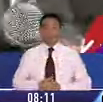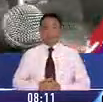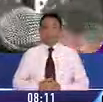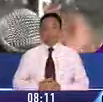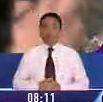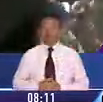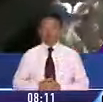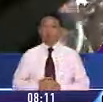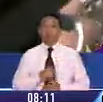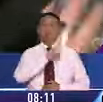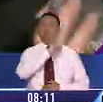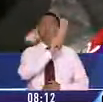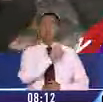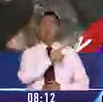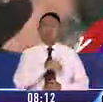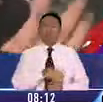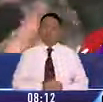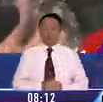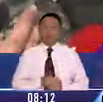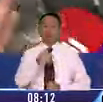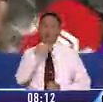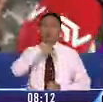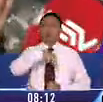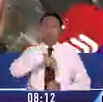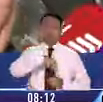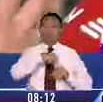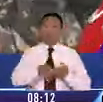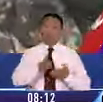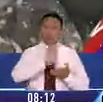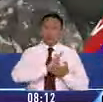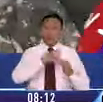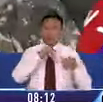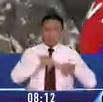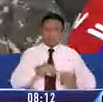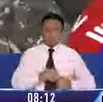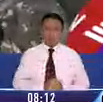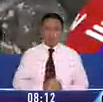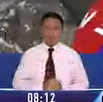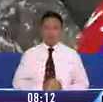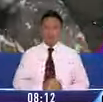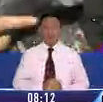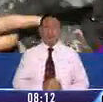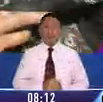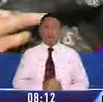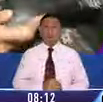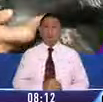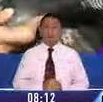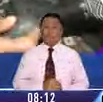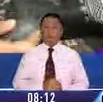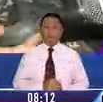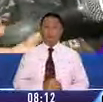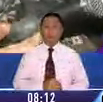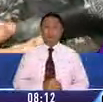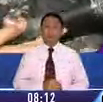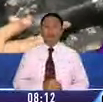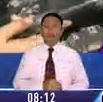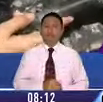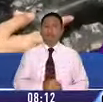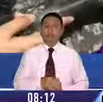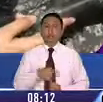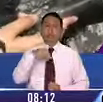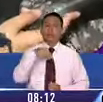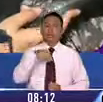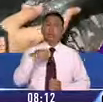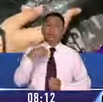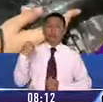comandante, ustedes han tomado desde qué hora esta medida, estamos en vivo con esa... Bueno, tenemos la aplicación